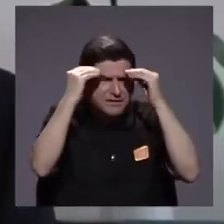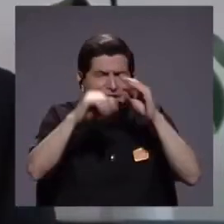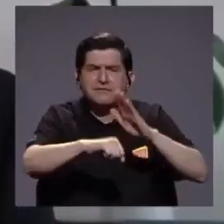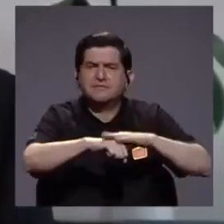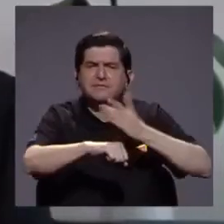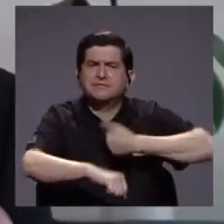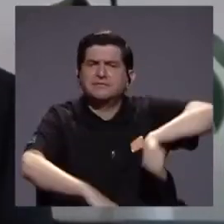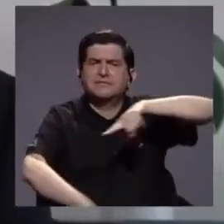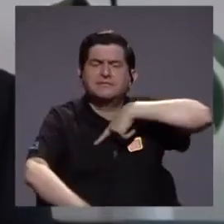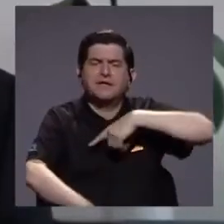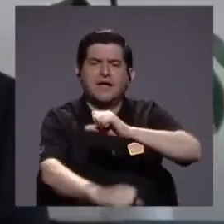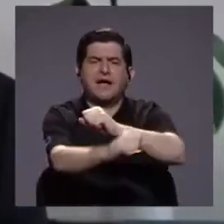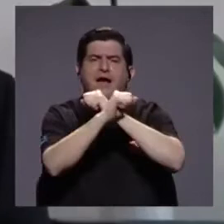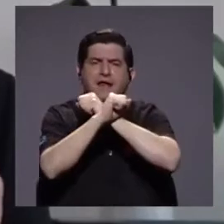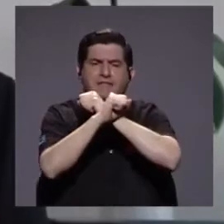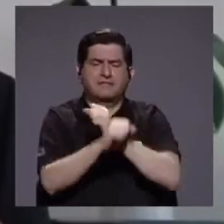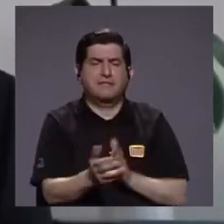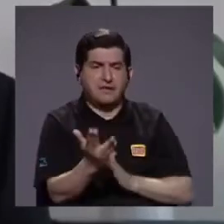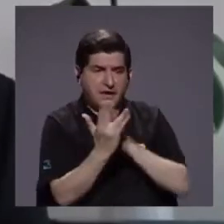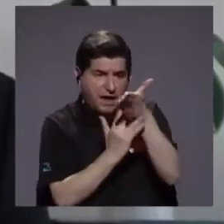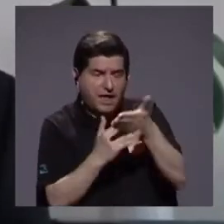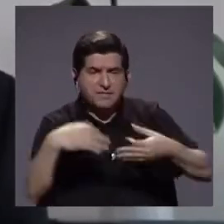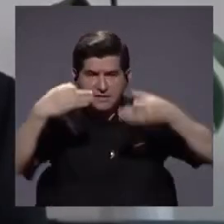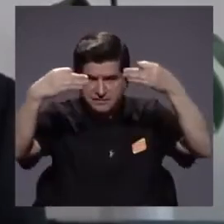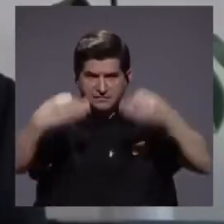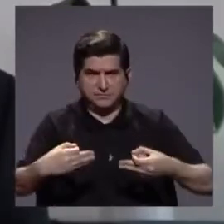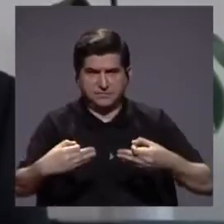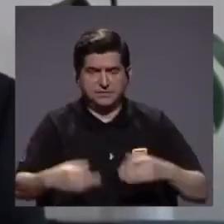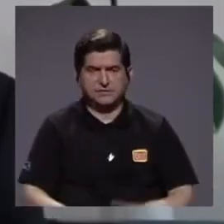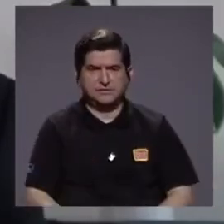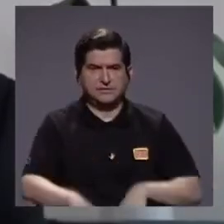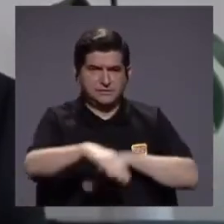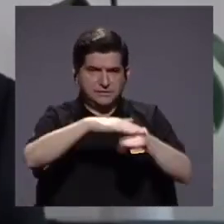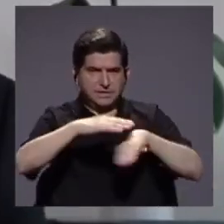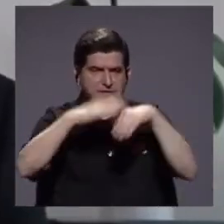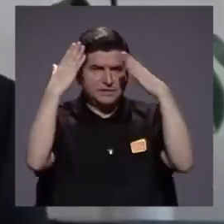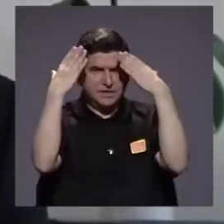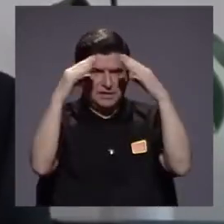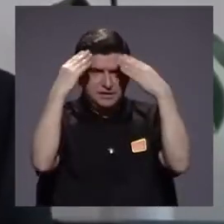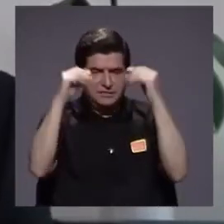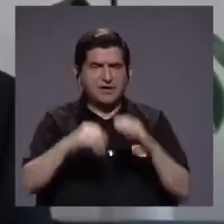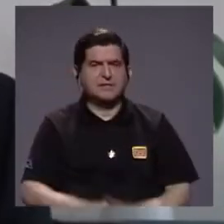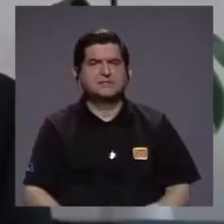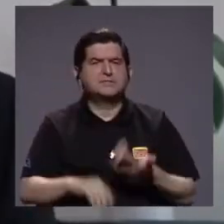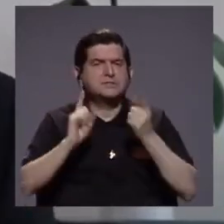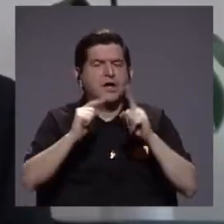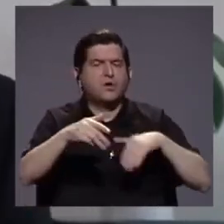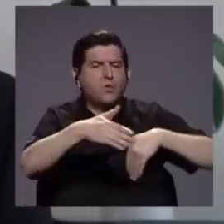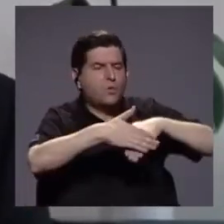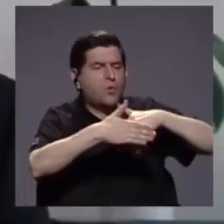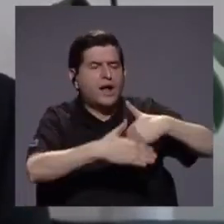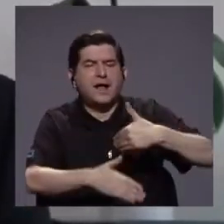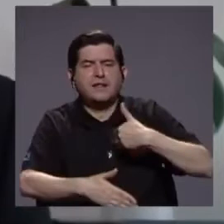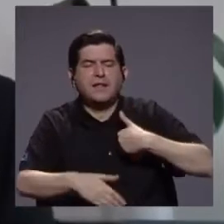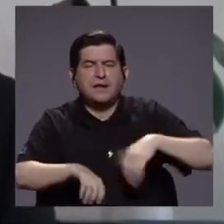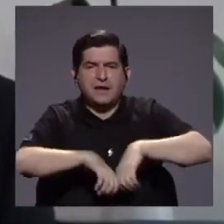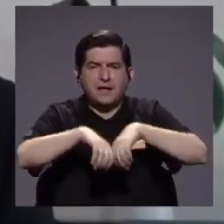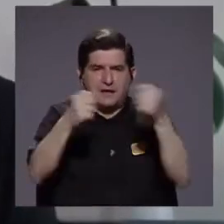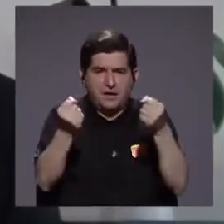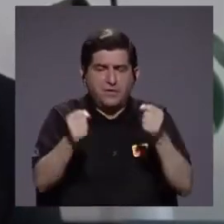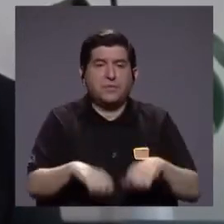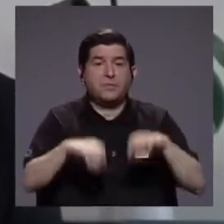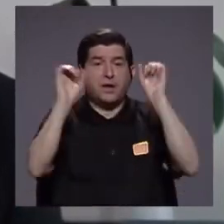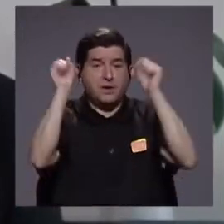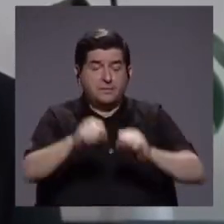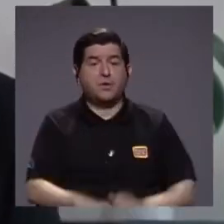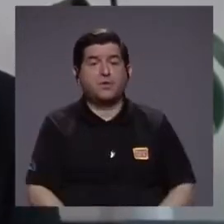permita garantizar a través de toma de decisiones basadas en información cuáles son las barreras que tenemos que romper para dar